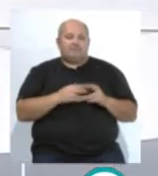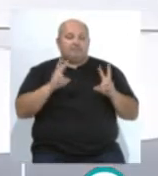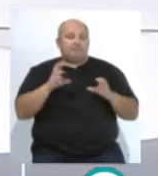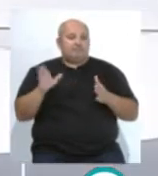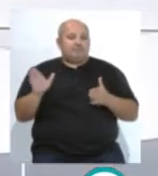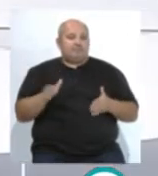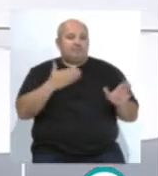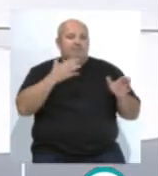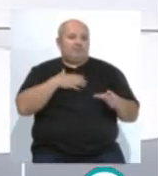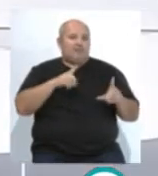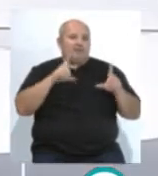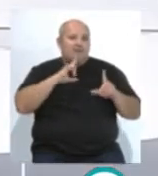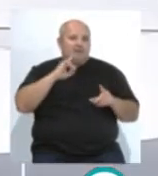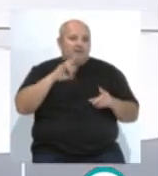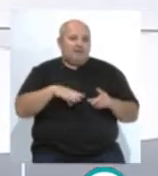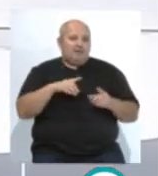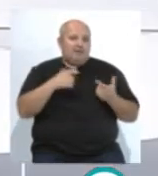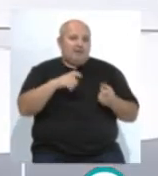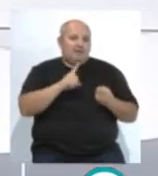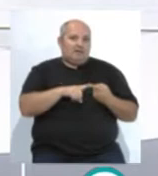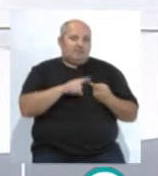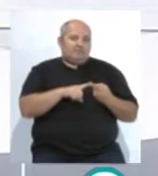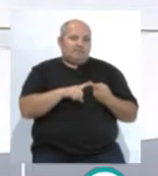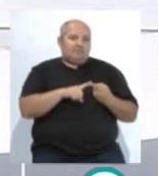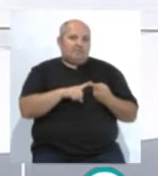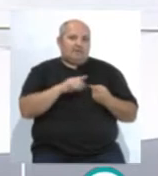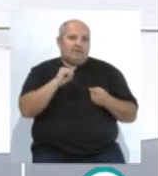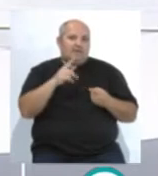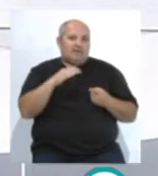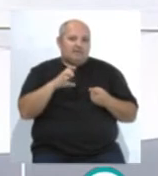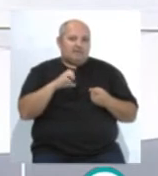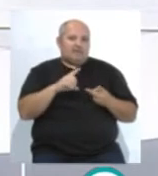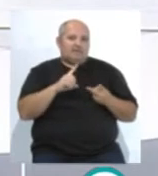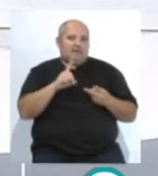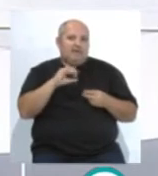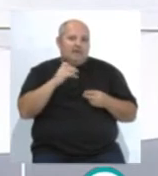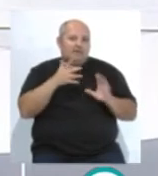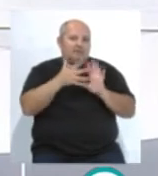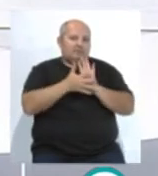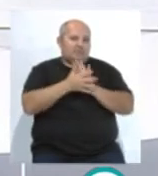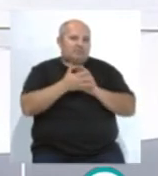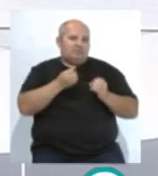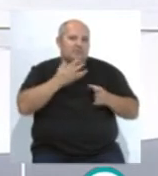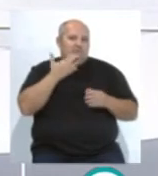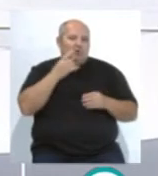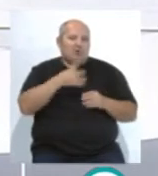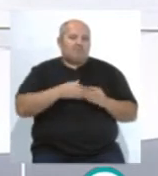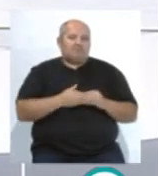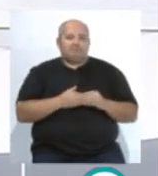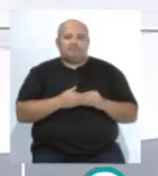vamos a escuchar las voces de los protagonistas, en este caso, Akeche y Lecky explicando... ¿Cómo fue ese